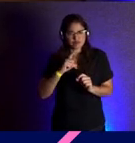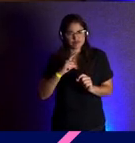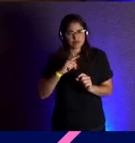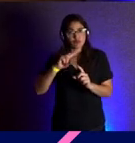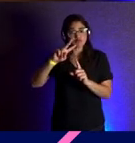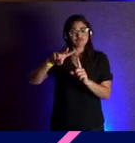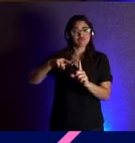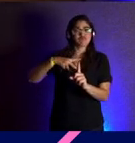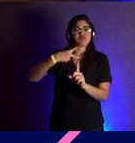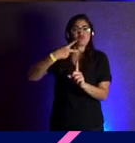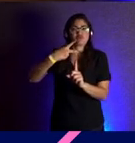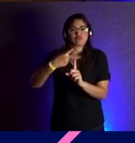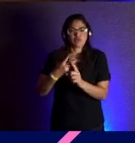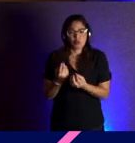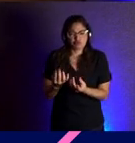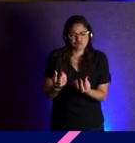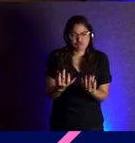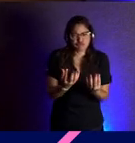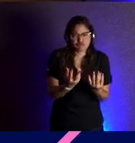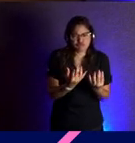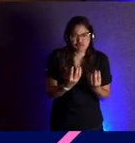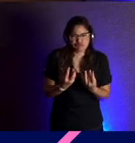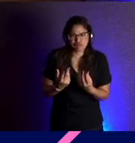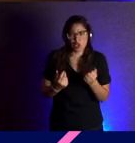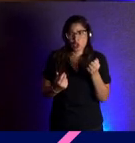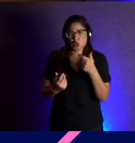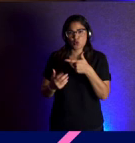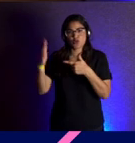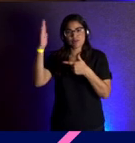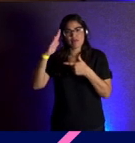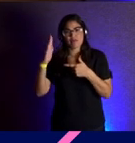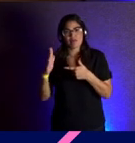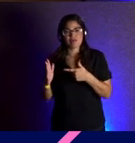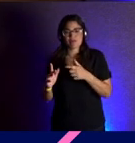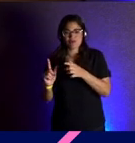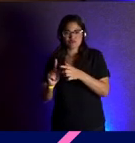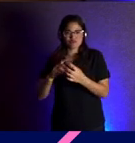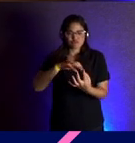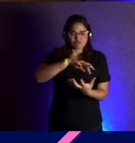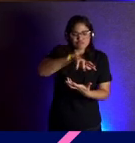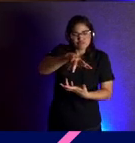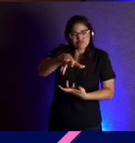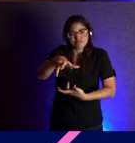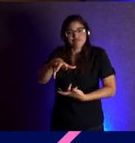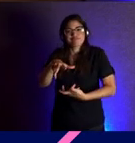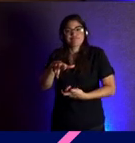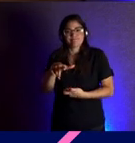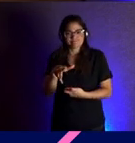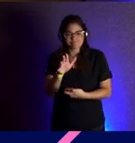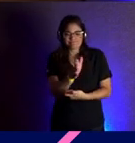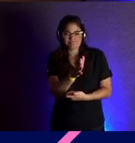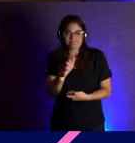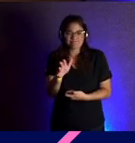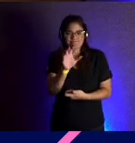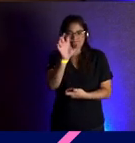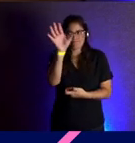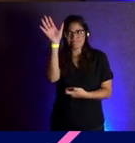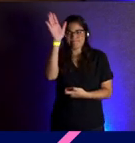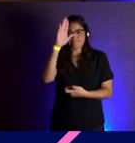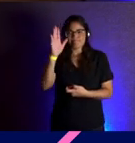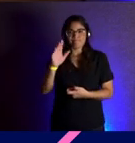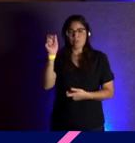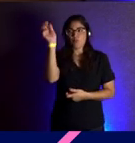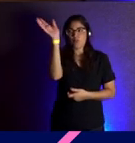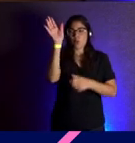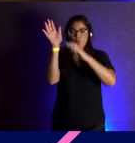el 2022. Hablando de densidad, no de puntos, porque Brasil es como mil veces más grande que Venezuela. Bueno. Pero